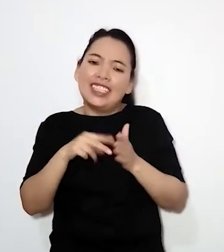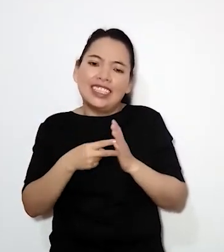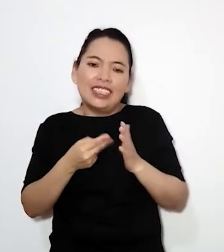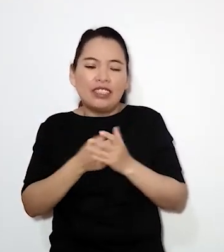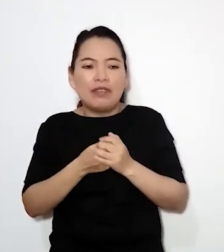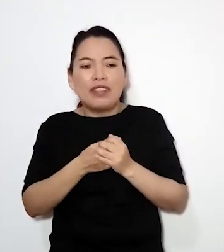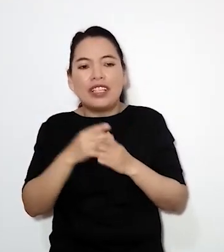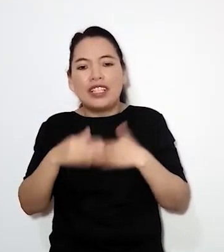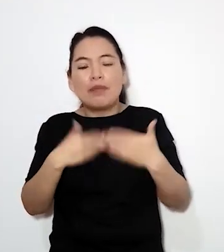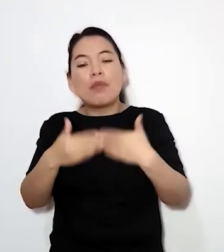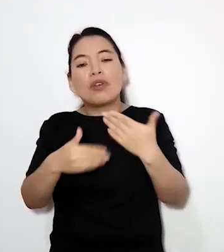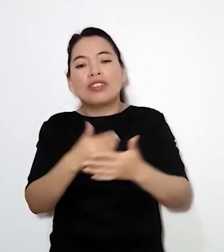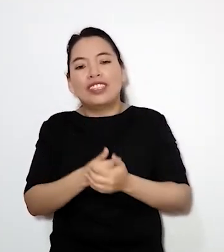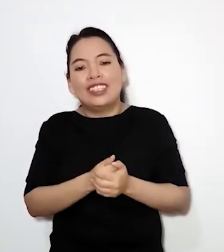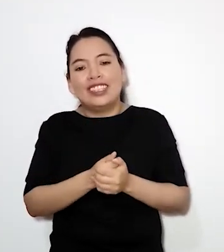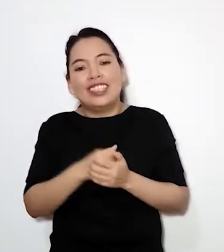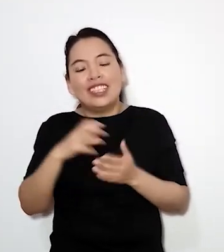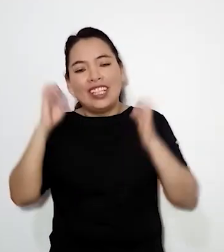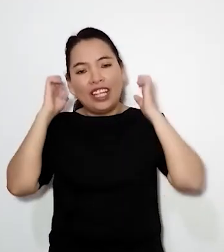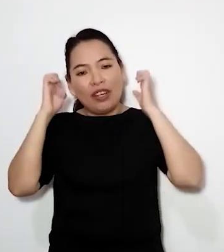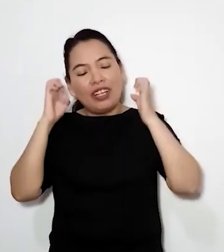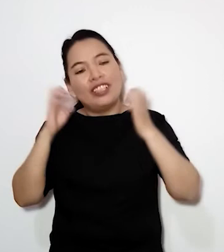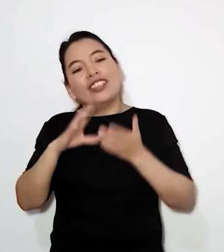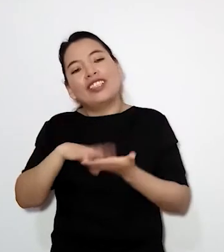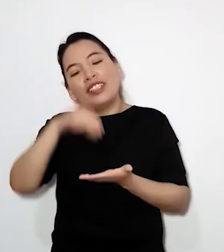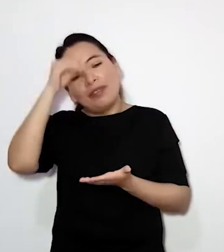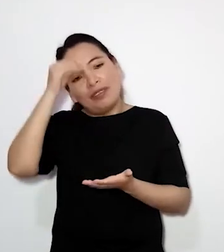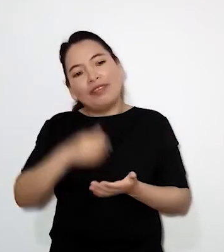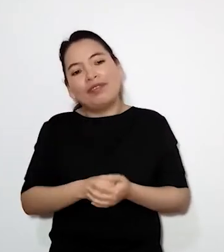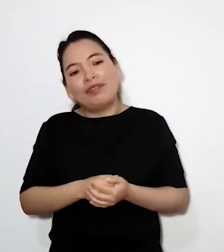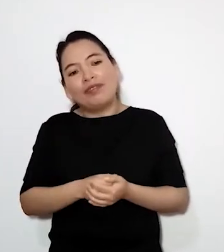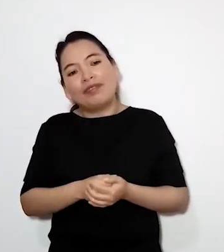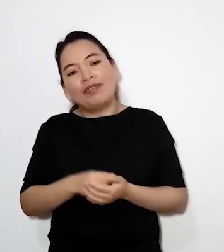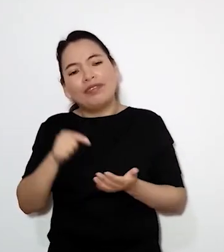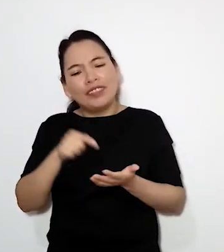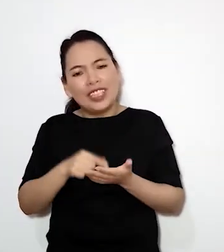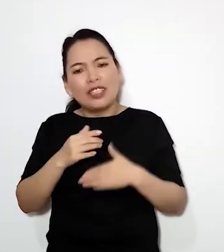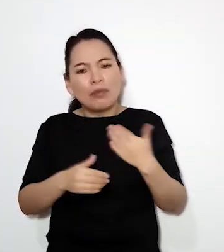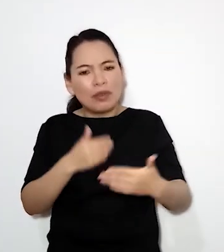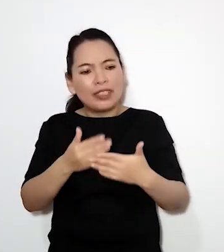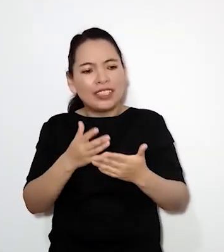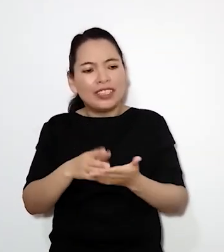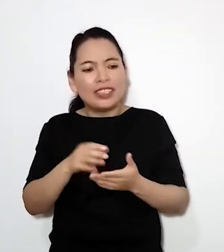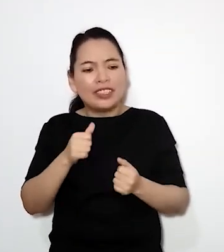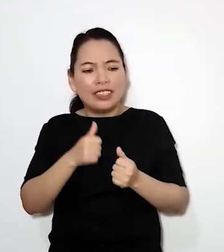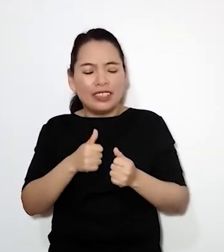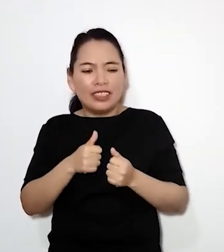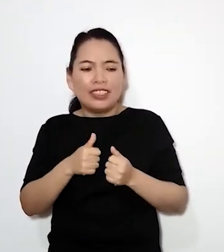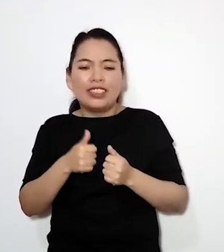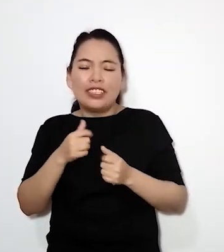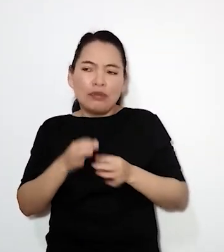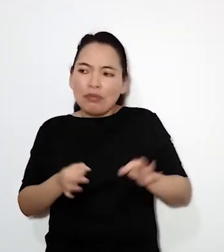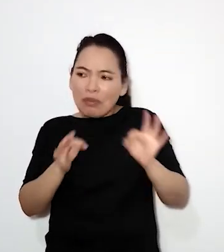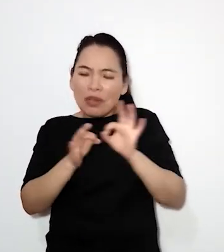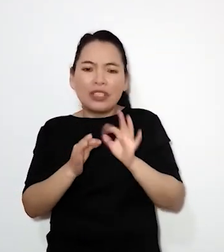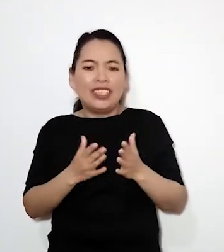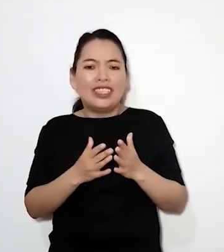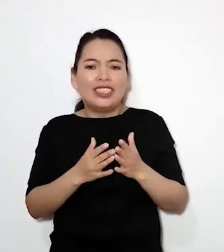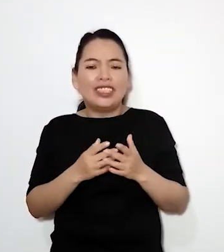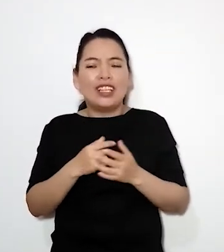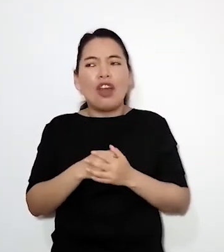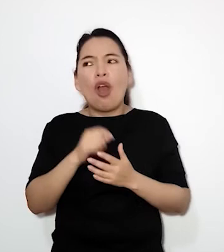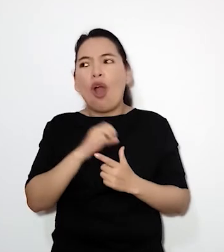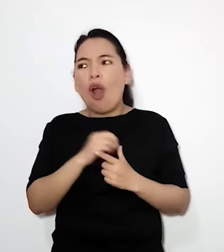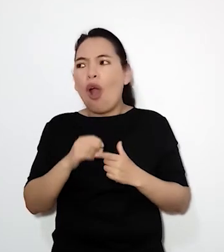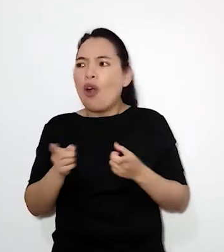enseñanza y aprendizaje? ¿Es la educación un proceso de enseñanza y aprendizaje? Y cuando nos ocupamos del aspecto